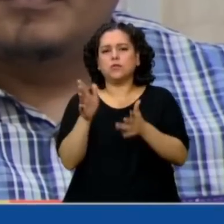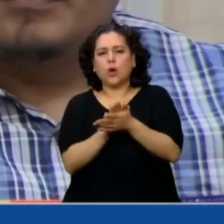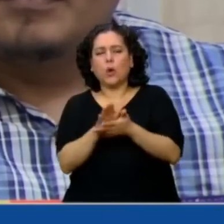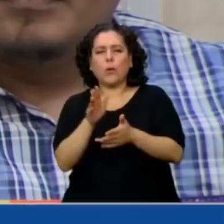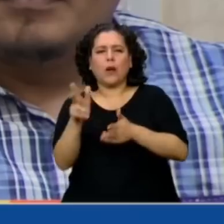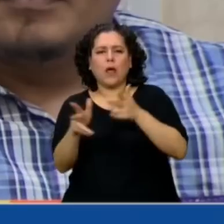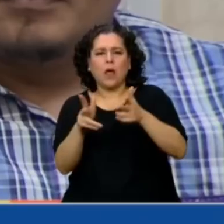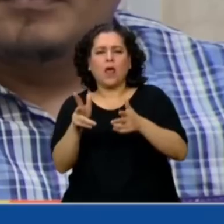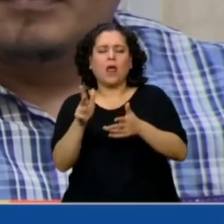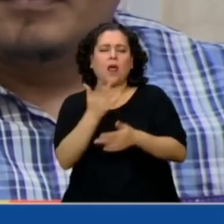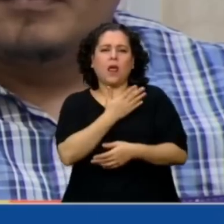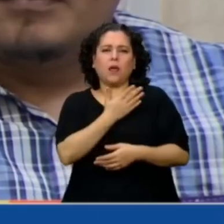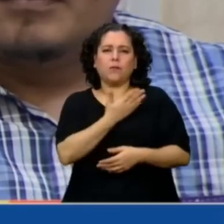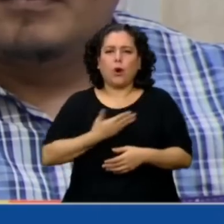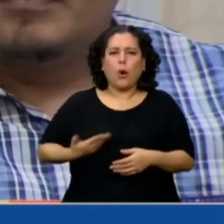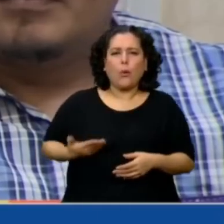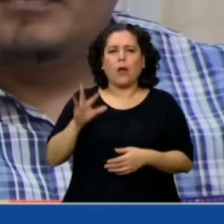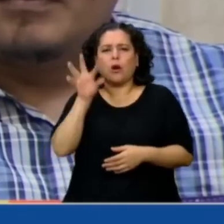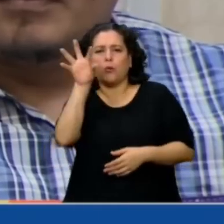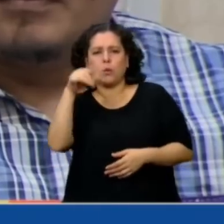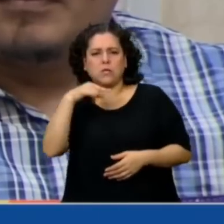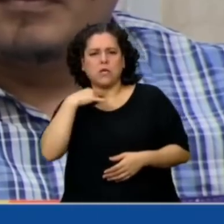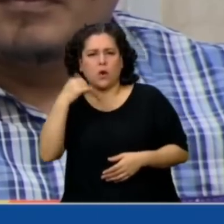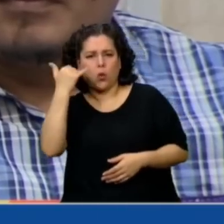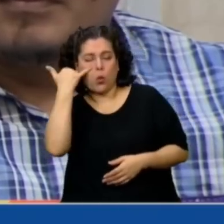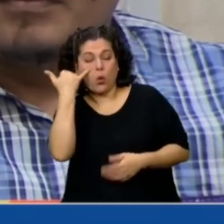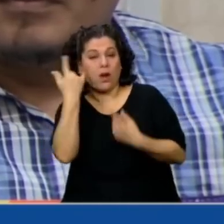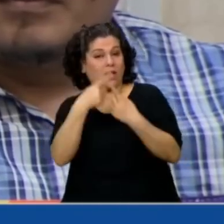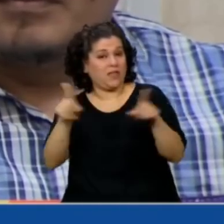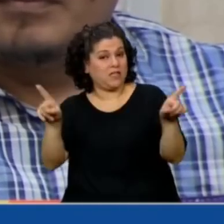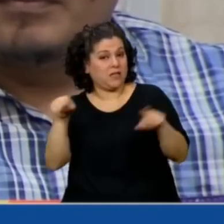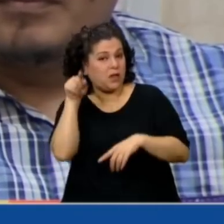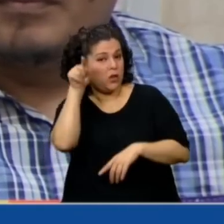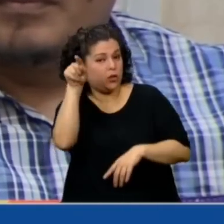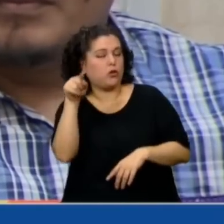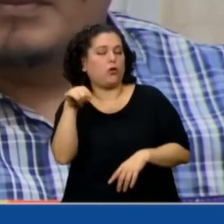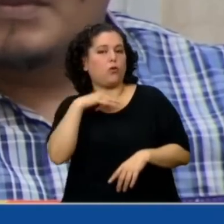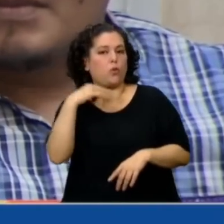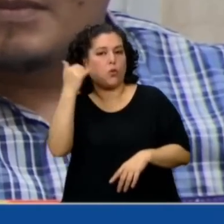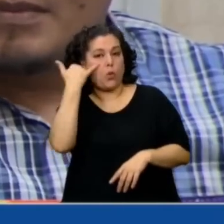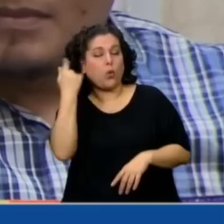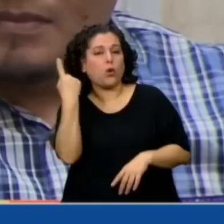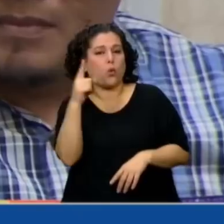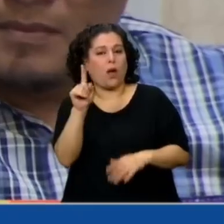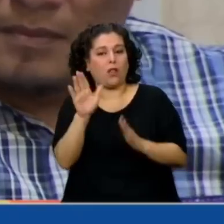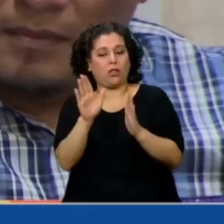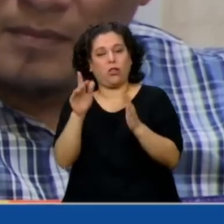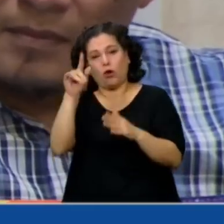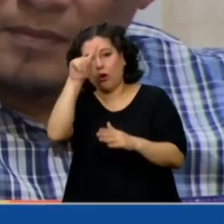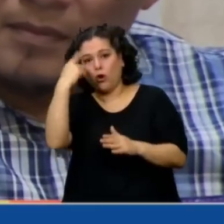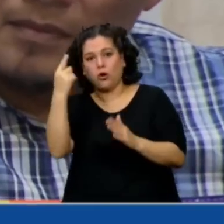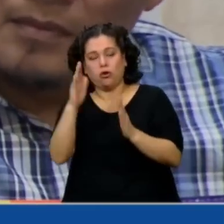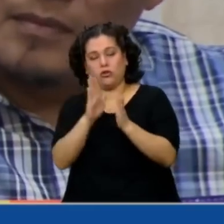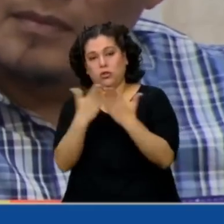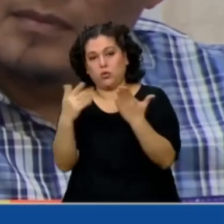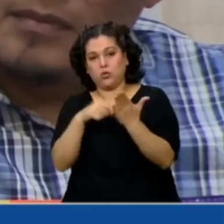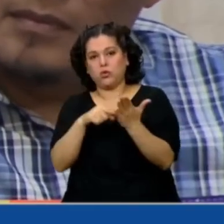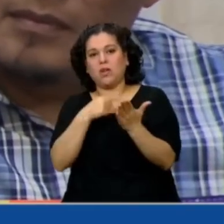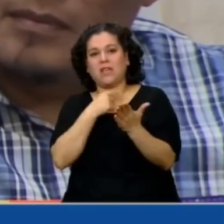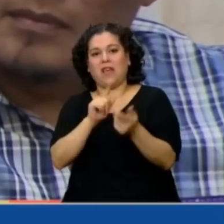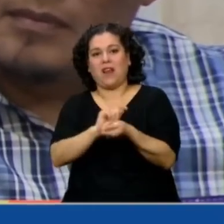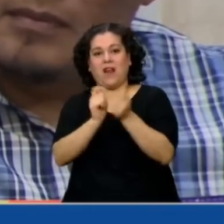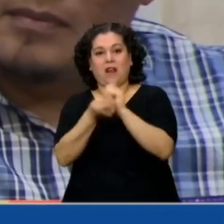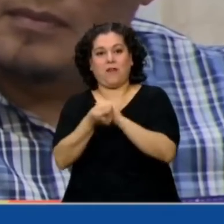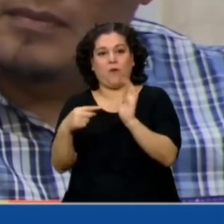Jujuy, porque en Jujuy, al revés, con la reforma constitucional, quieren